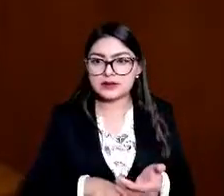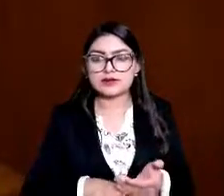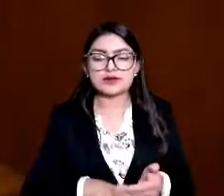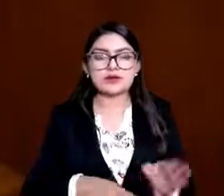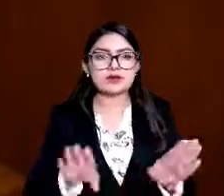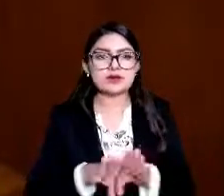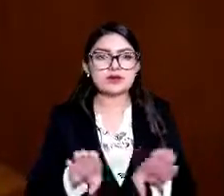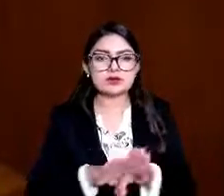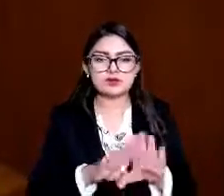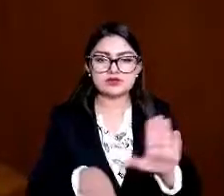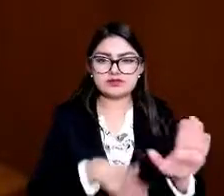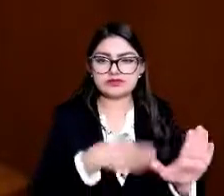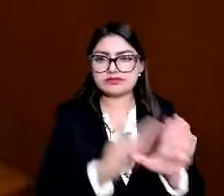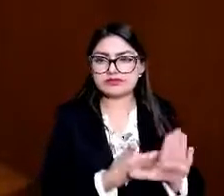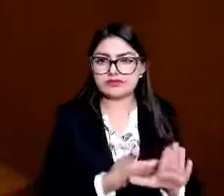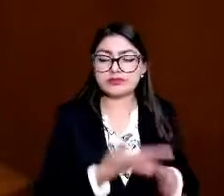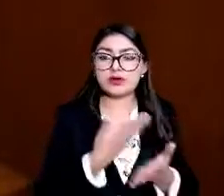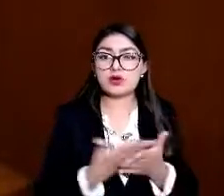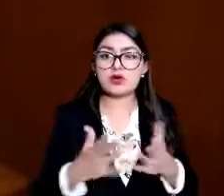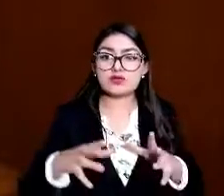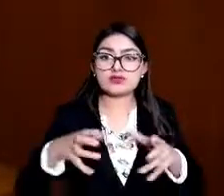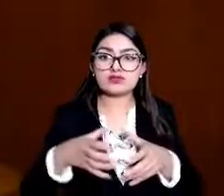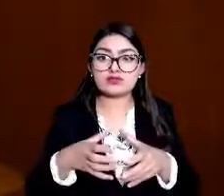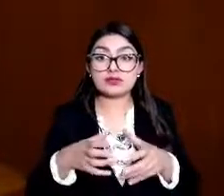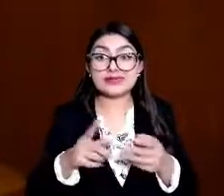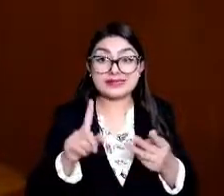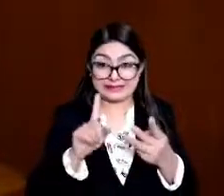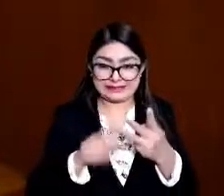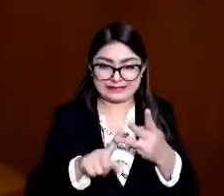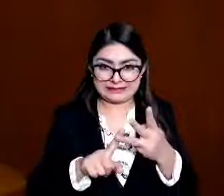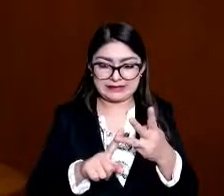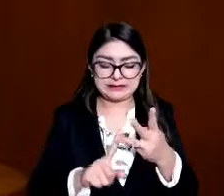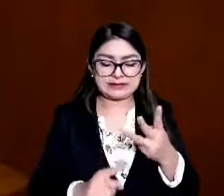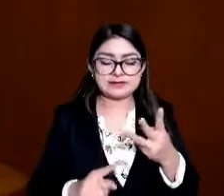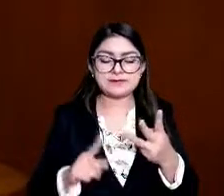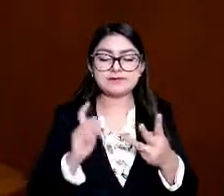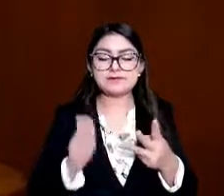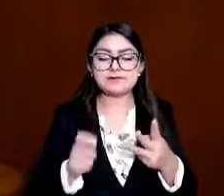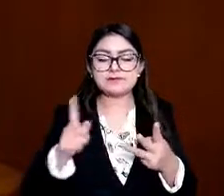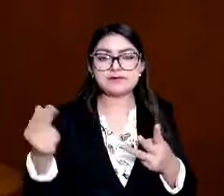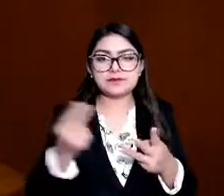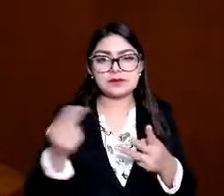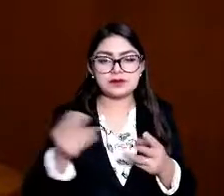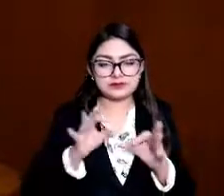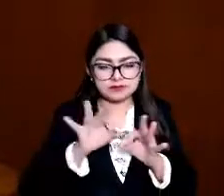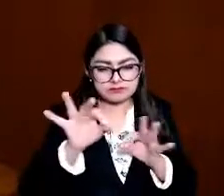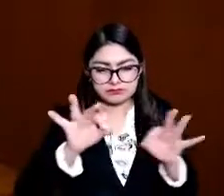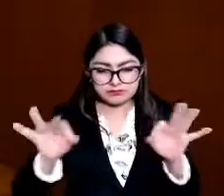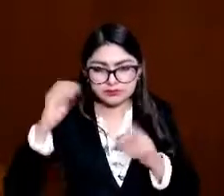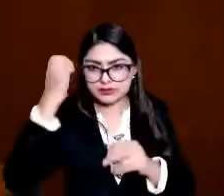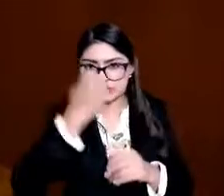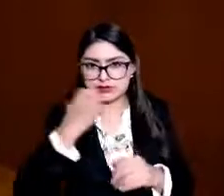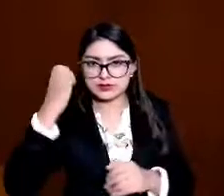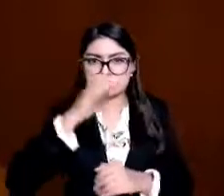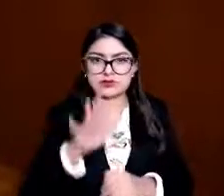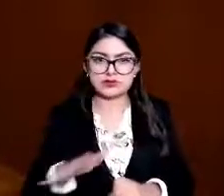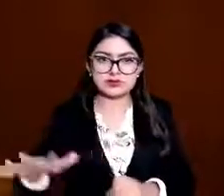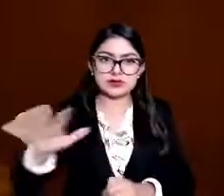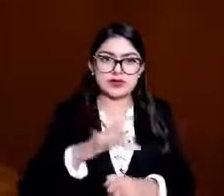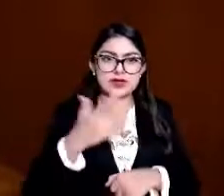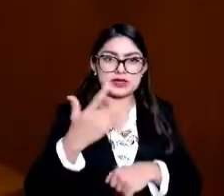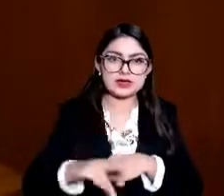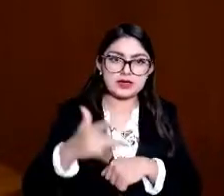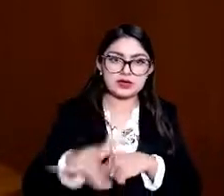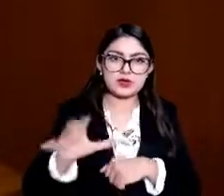afectaciones. Tres, es urgente que se actualice el Atlas de Riesgos de Chalco de Díaz de Covarrubias, que al igual que el